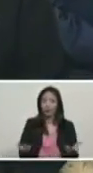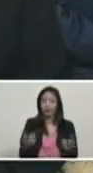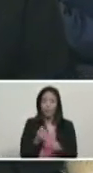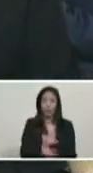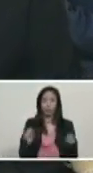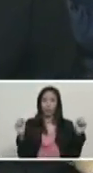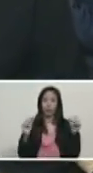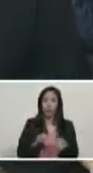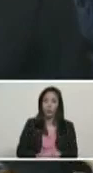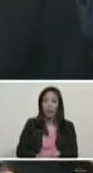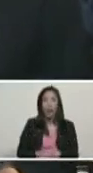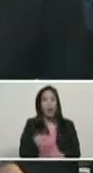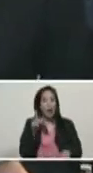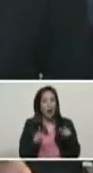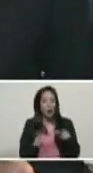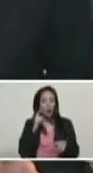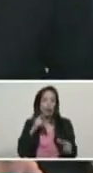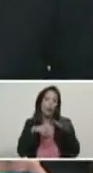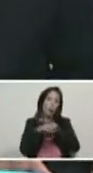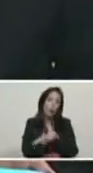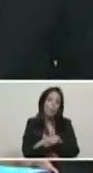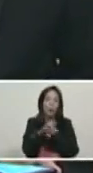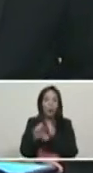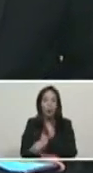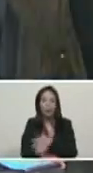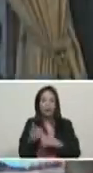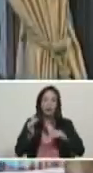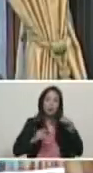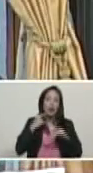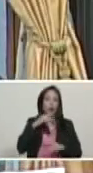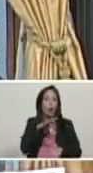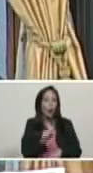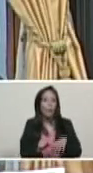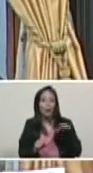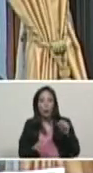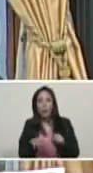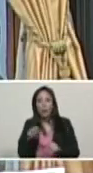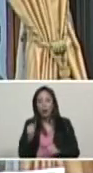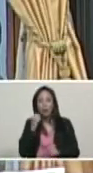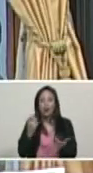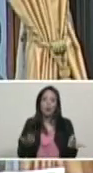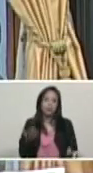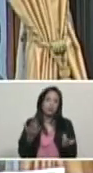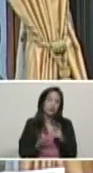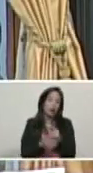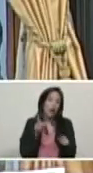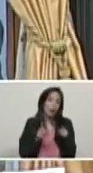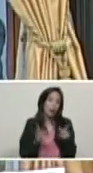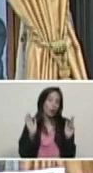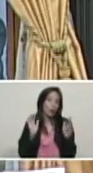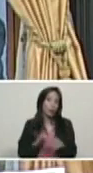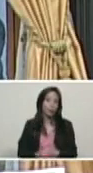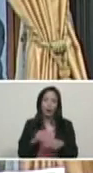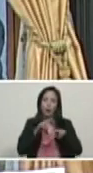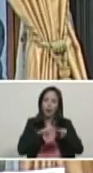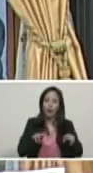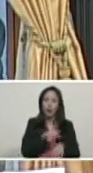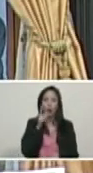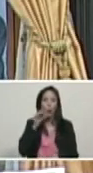Y la gente se bandea y se compra su estreno por aquí, su estreno por allá, y se bandea y le compra su estrenito al muchacho, a la niña, al